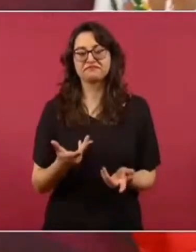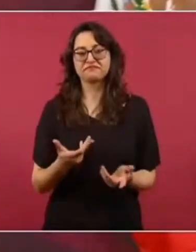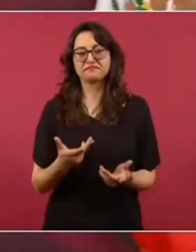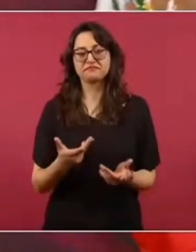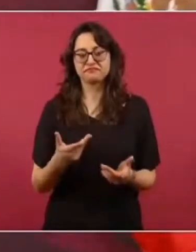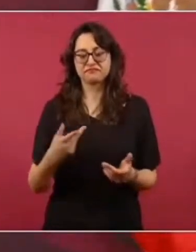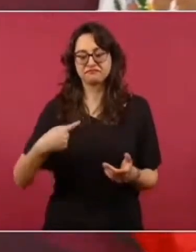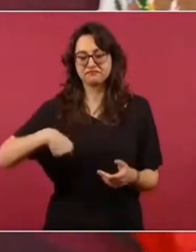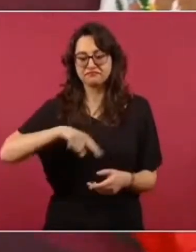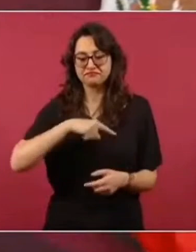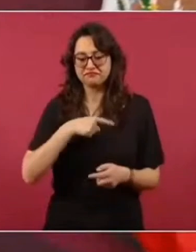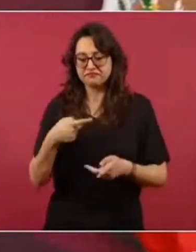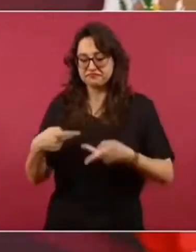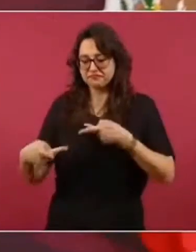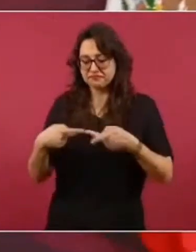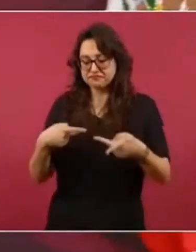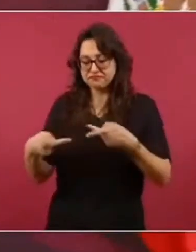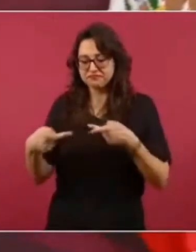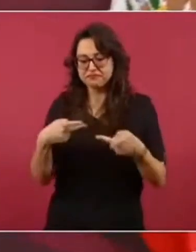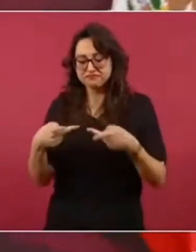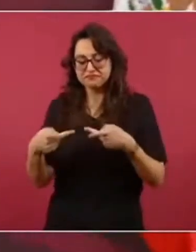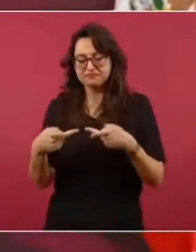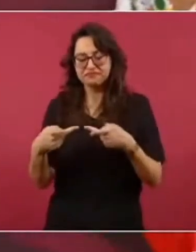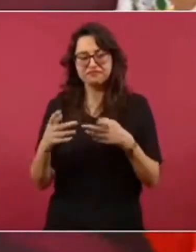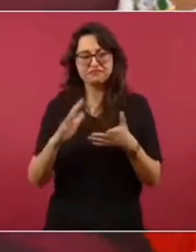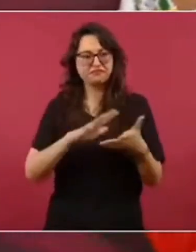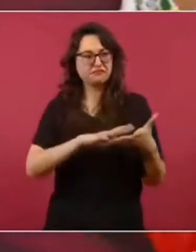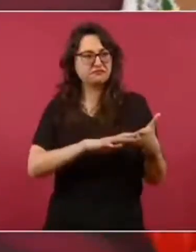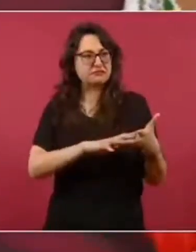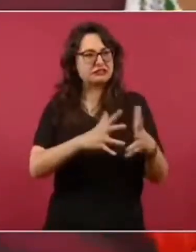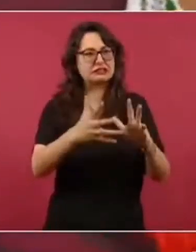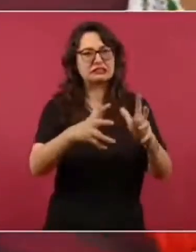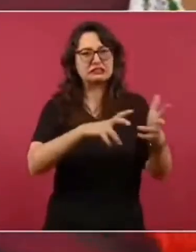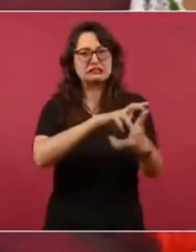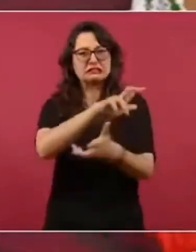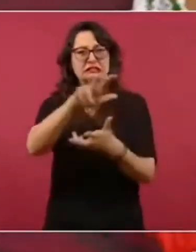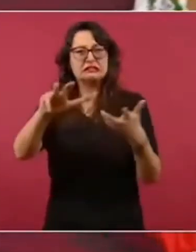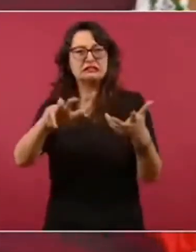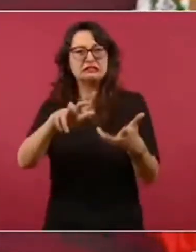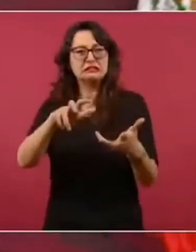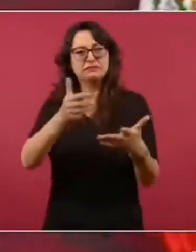nuestra estrategia de atender las causas.